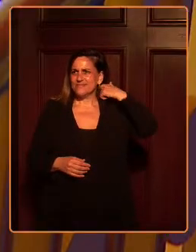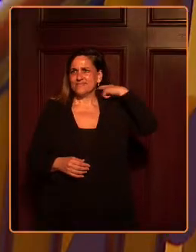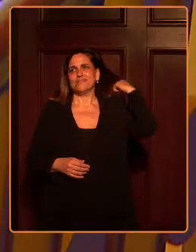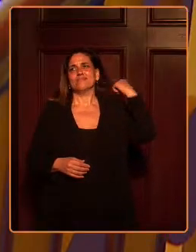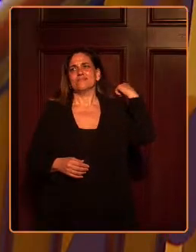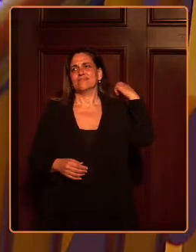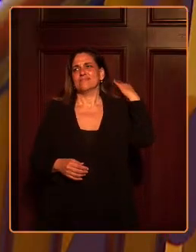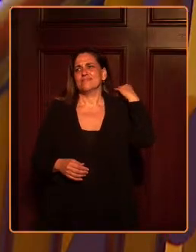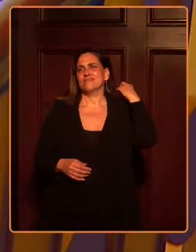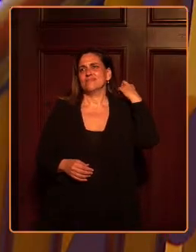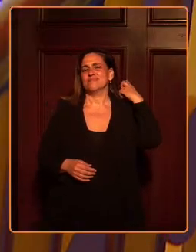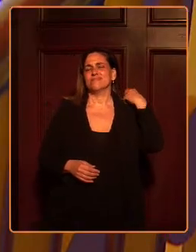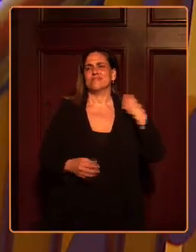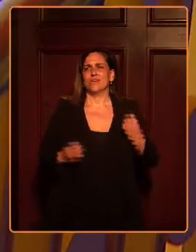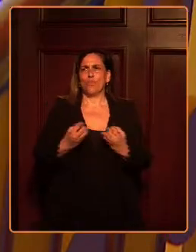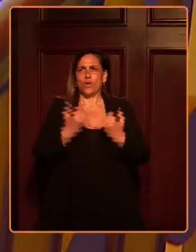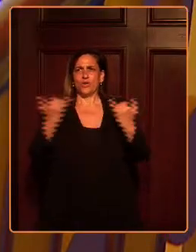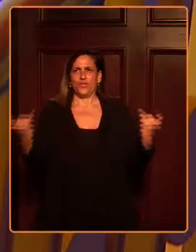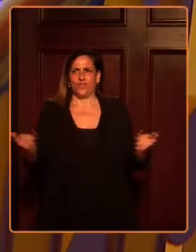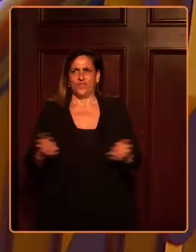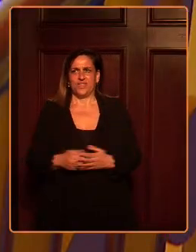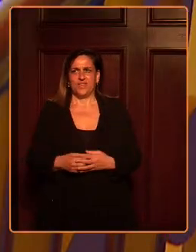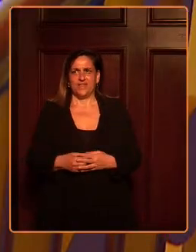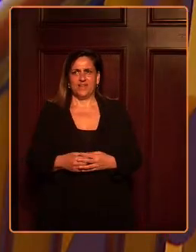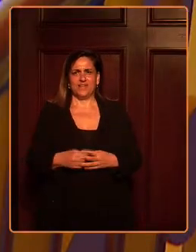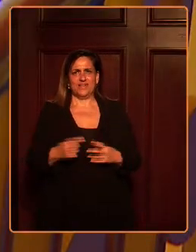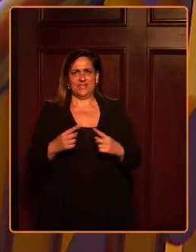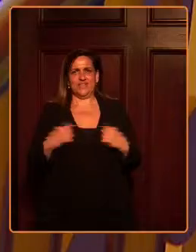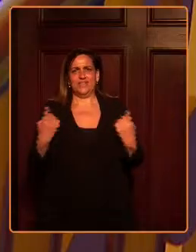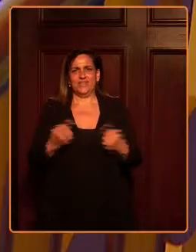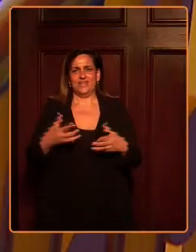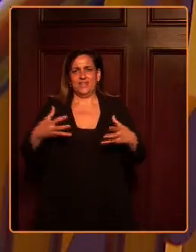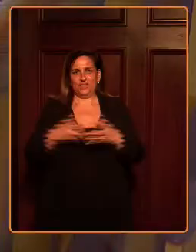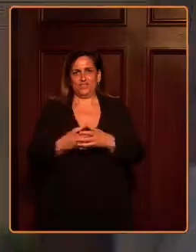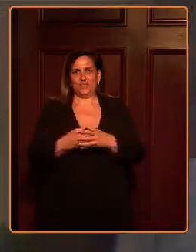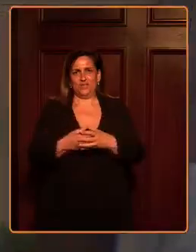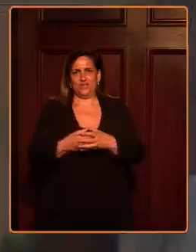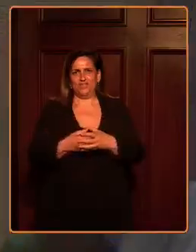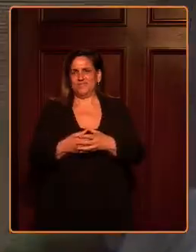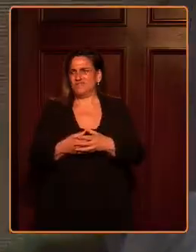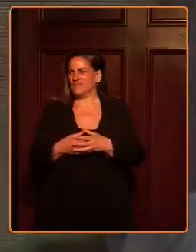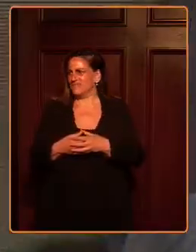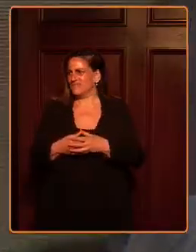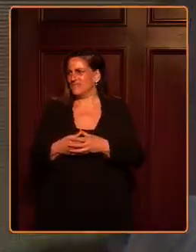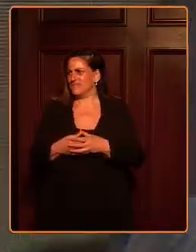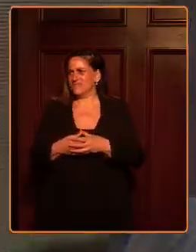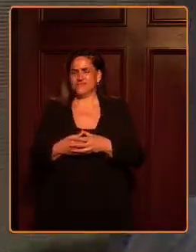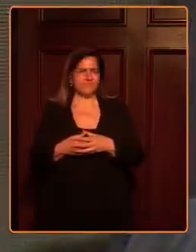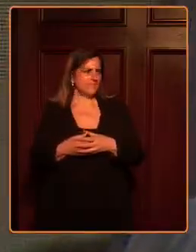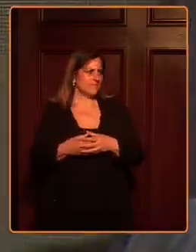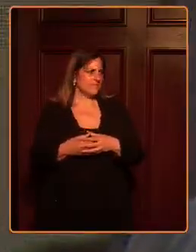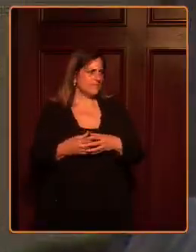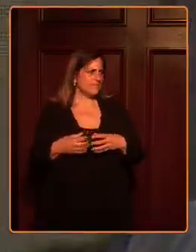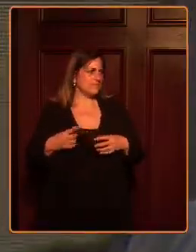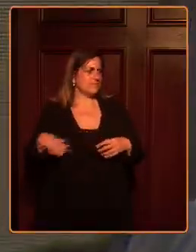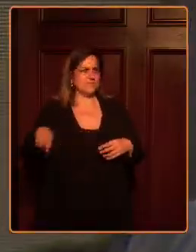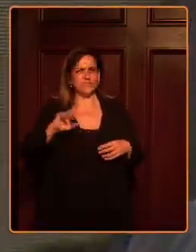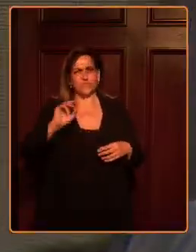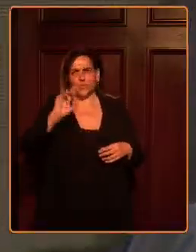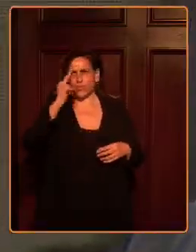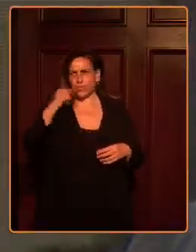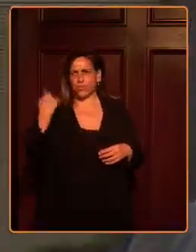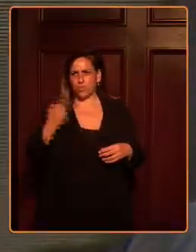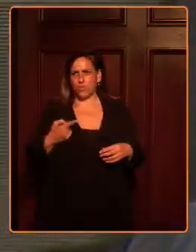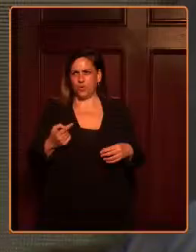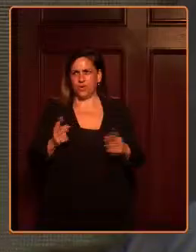Bueno, buenos días. Soy Ernesto Fernández Polcuch, soy acá el representante de UNESCO ante Uruguay y